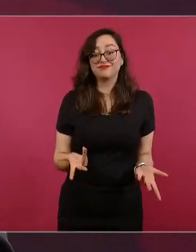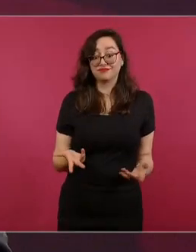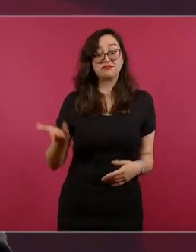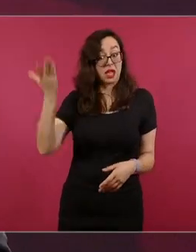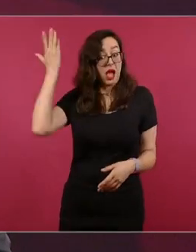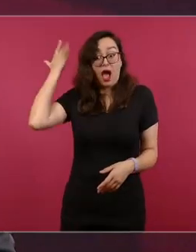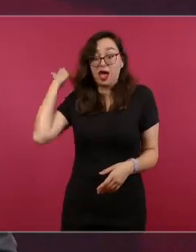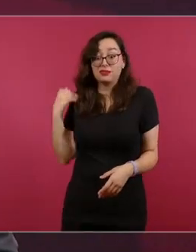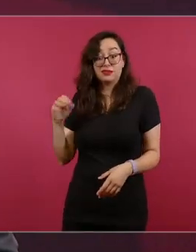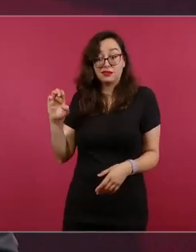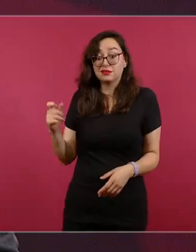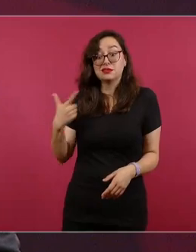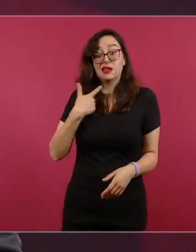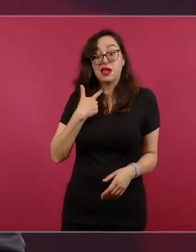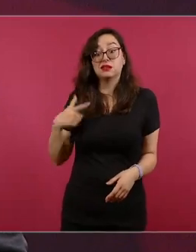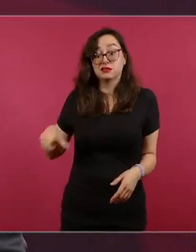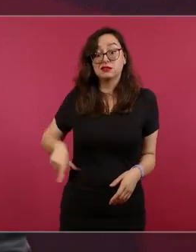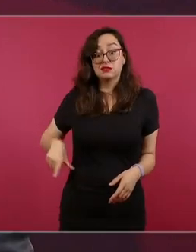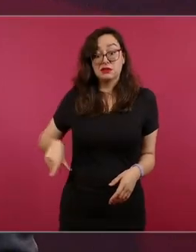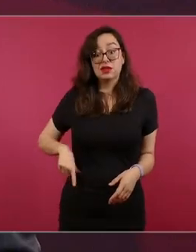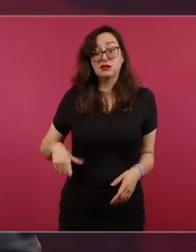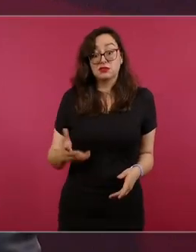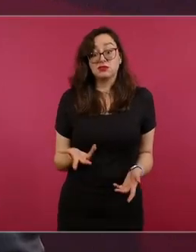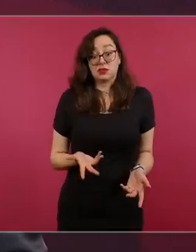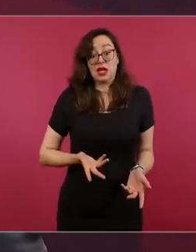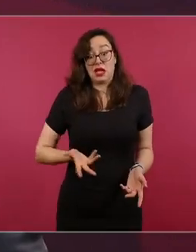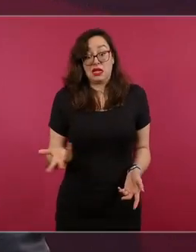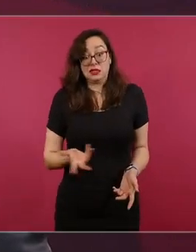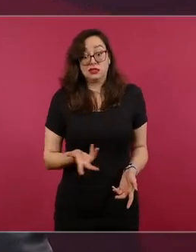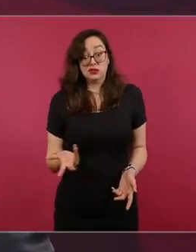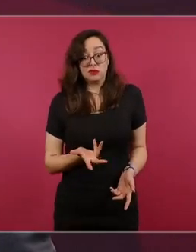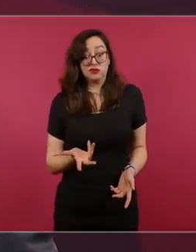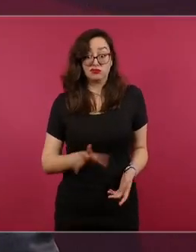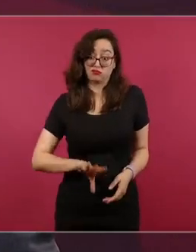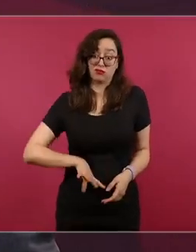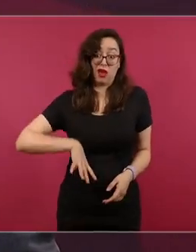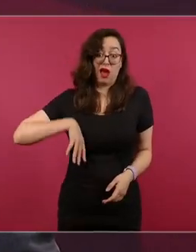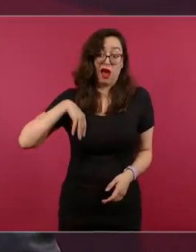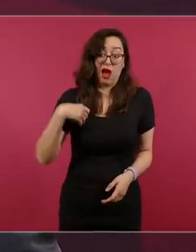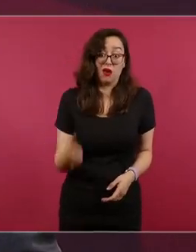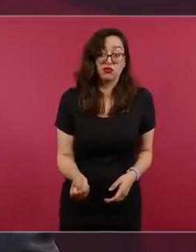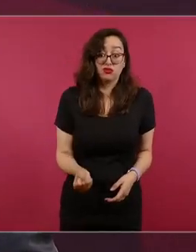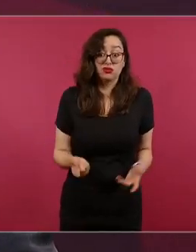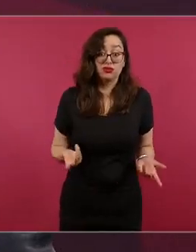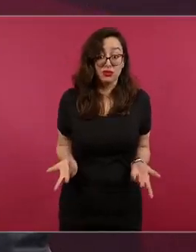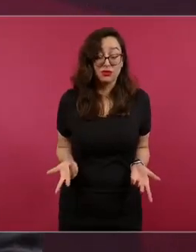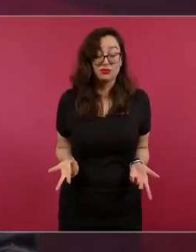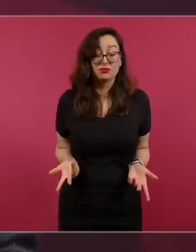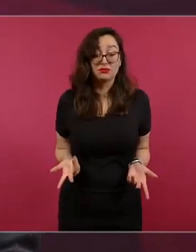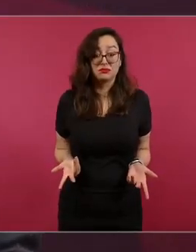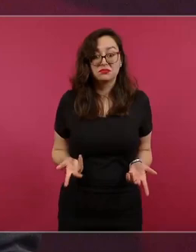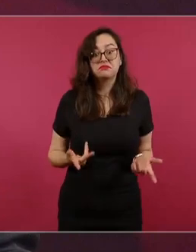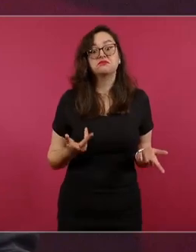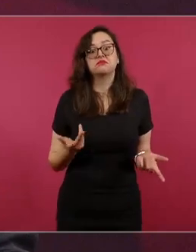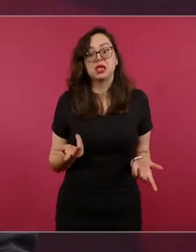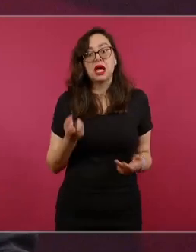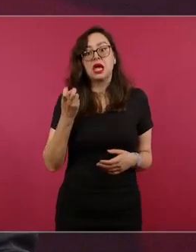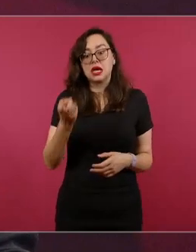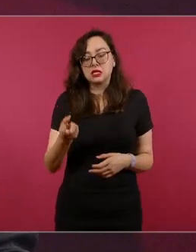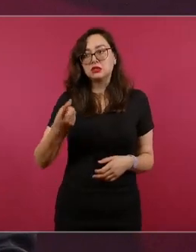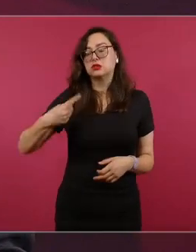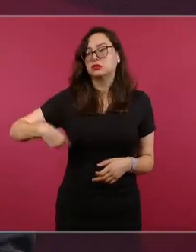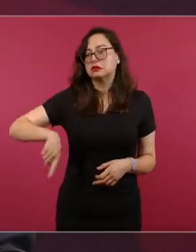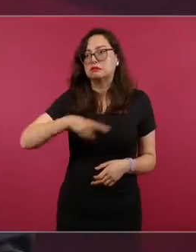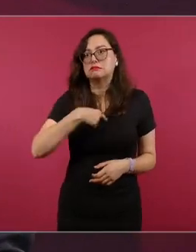funcionaba el modelo rapaz que tenía el Infonavit. Estamos cancelando estas